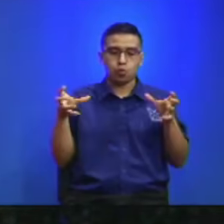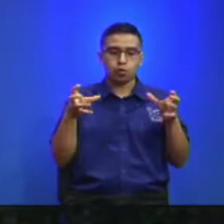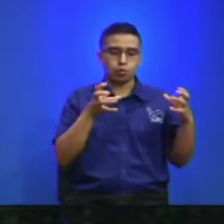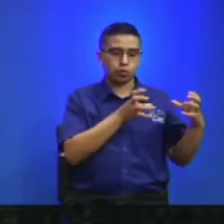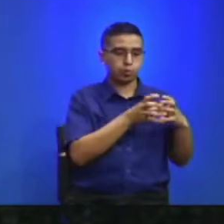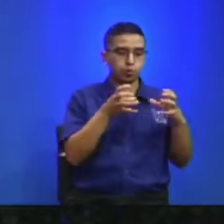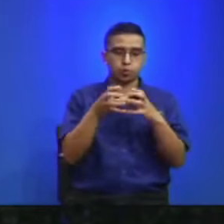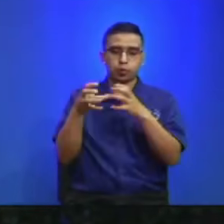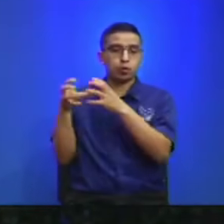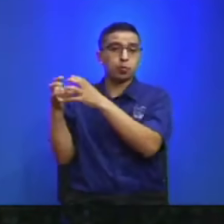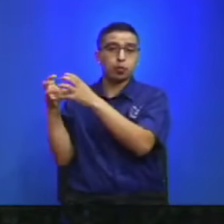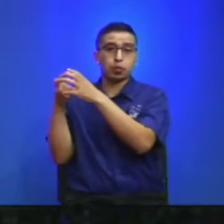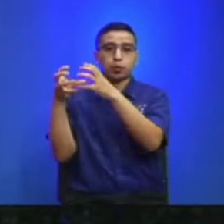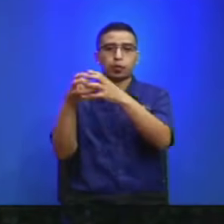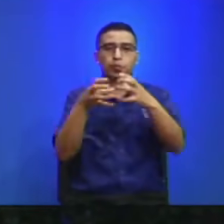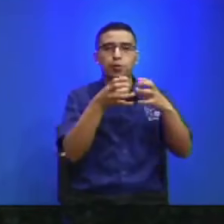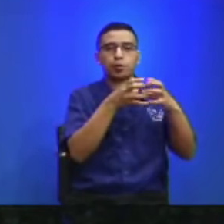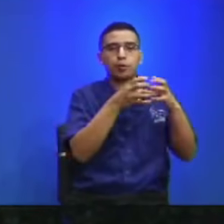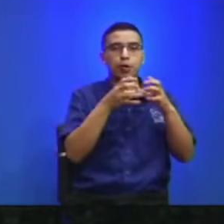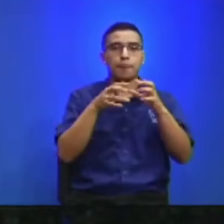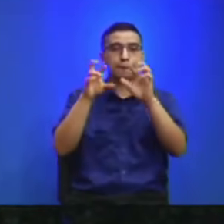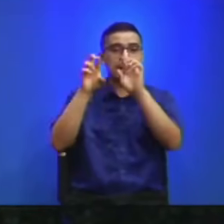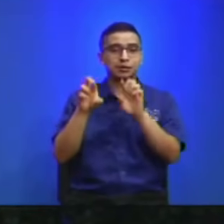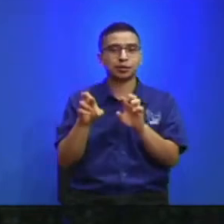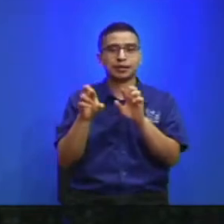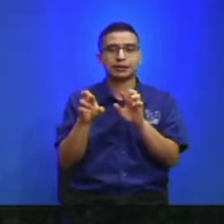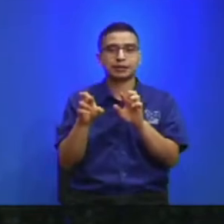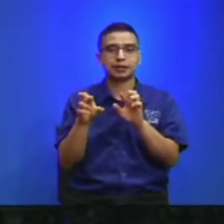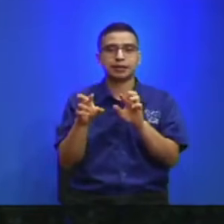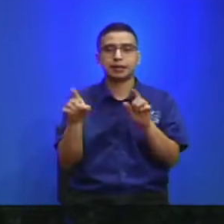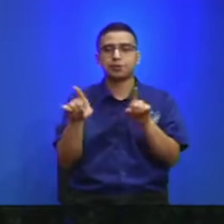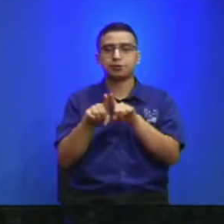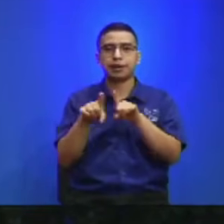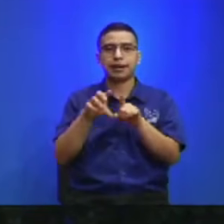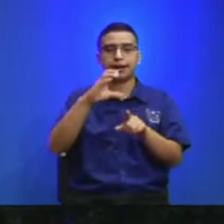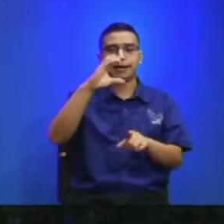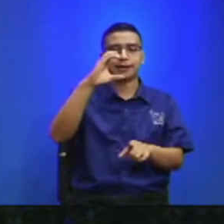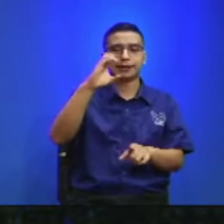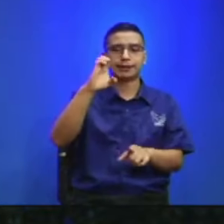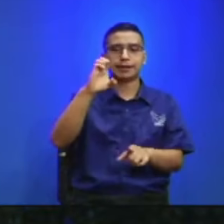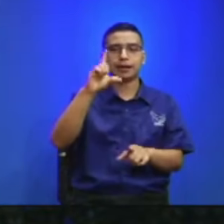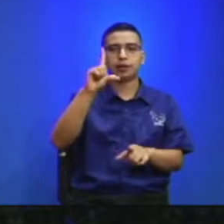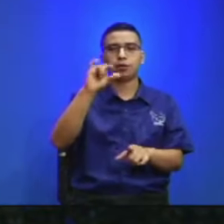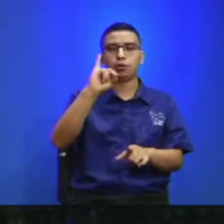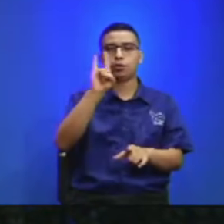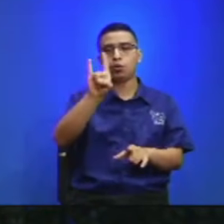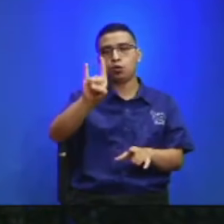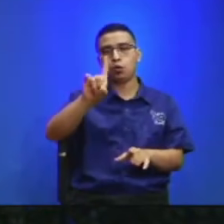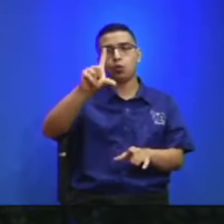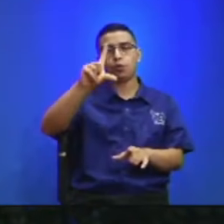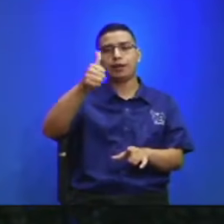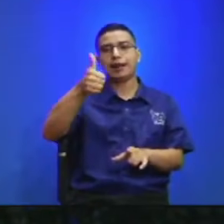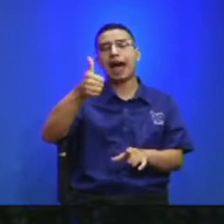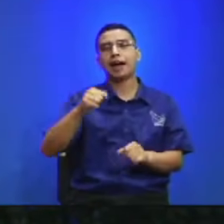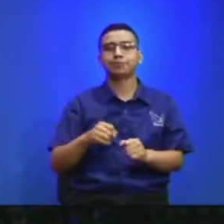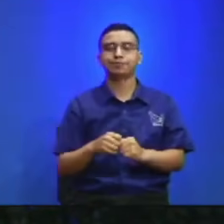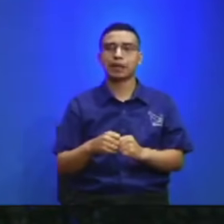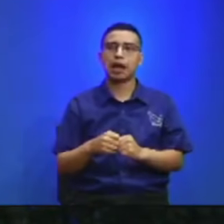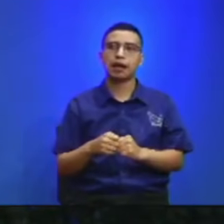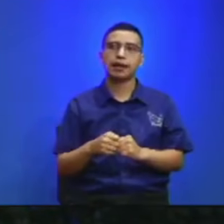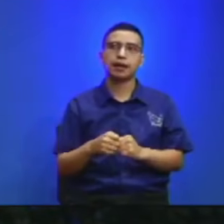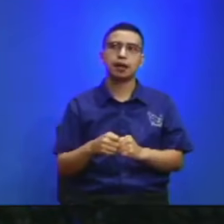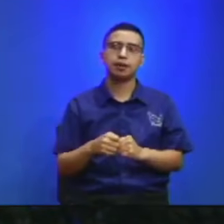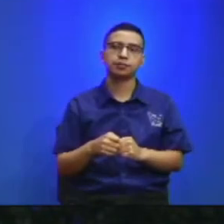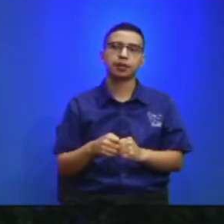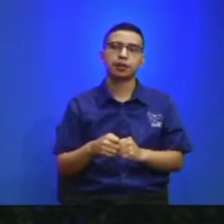que se llamen cell se llaman células porque así estamos constituidos no todos nosotros tenemos celular entonces como